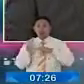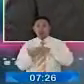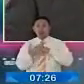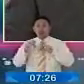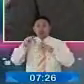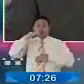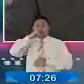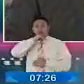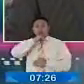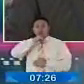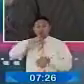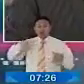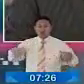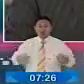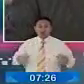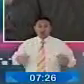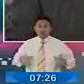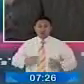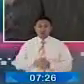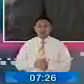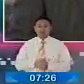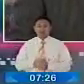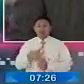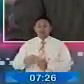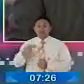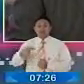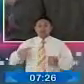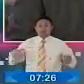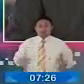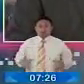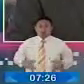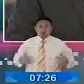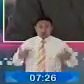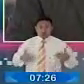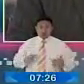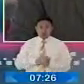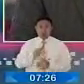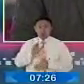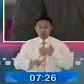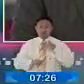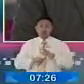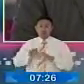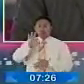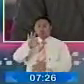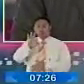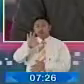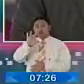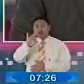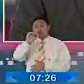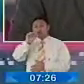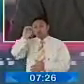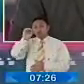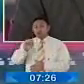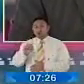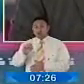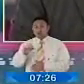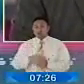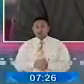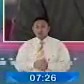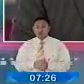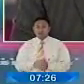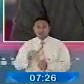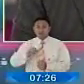Manta y en Chone. El que está más avanzado es el de Chone, tenemos ya un avance físico del 98%, tenemos